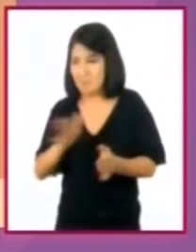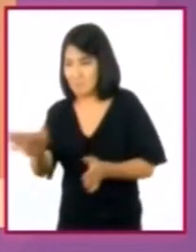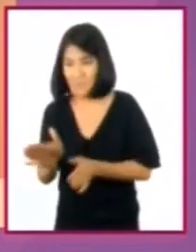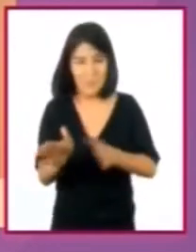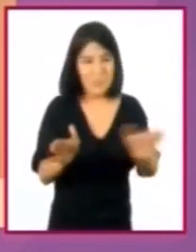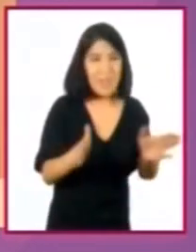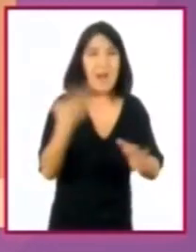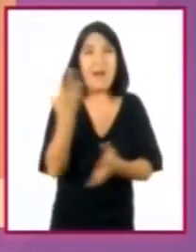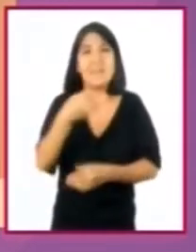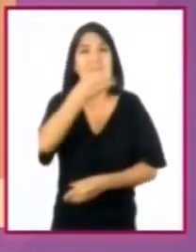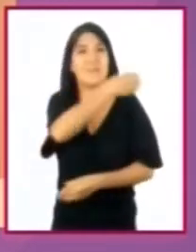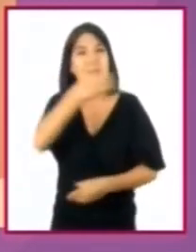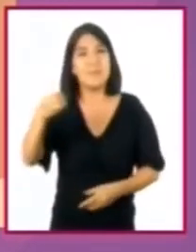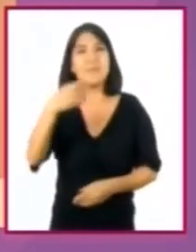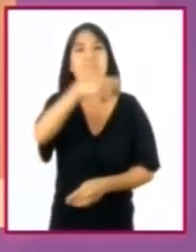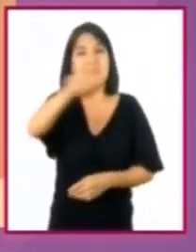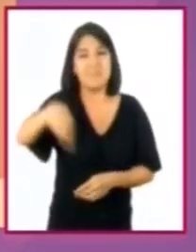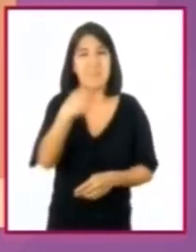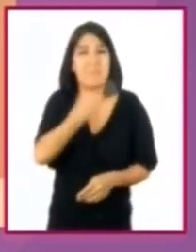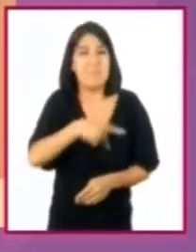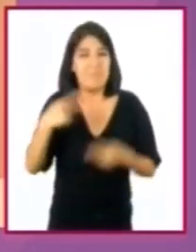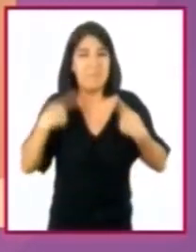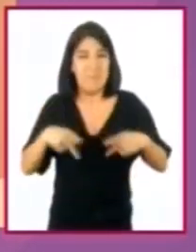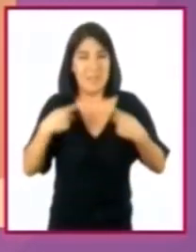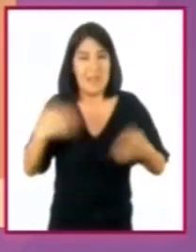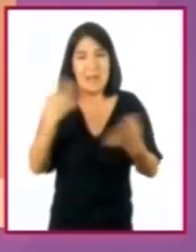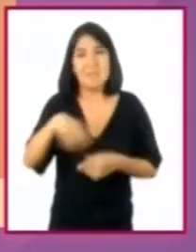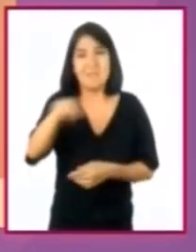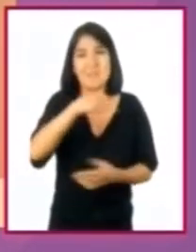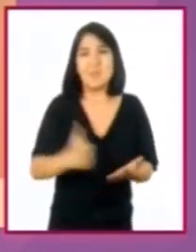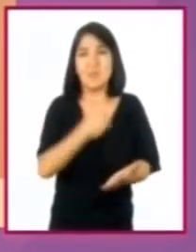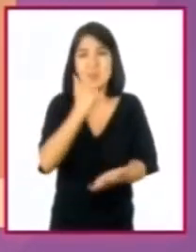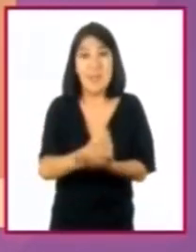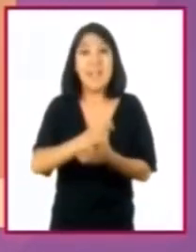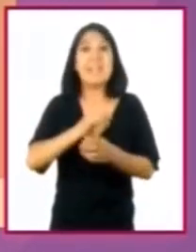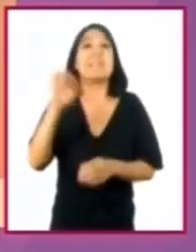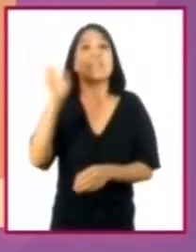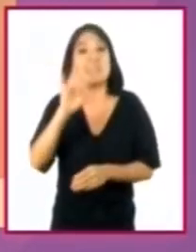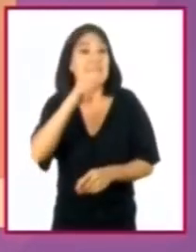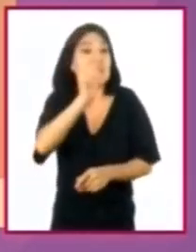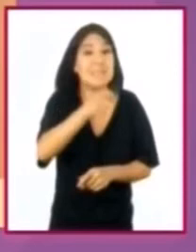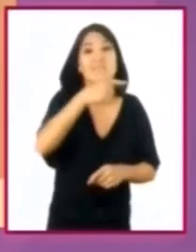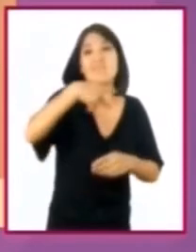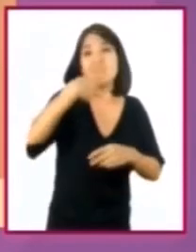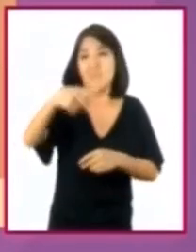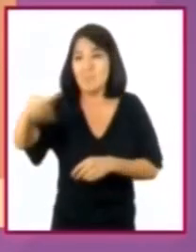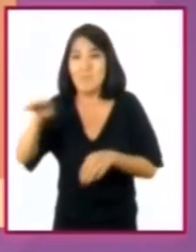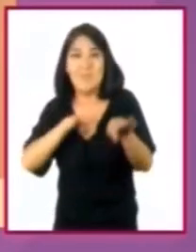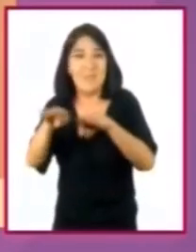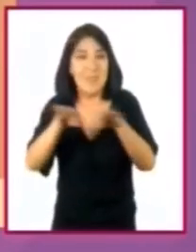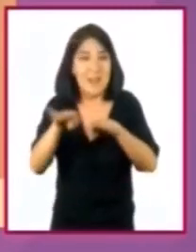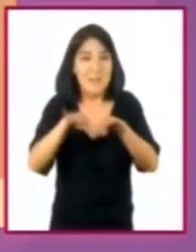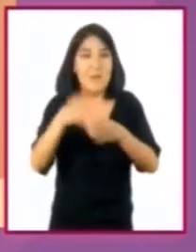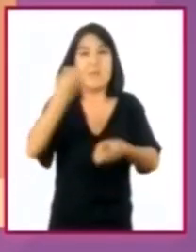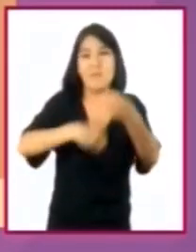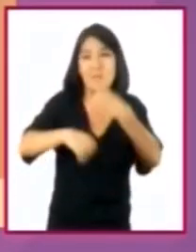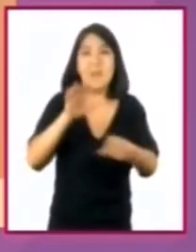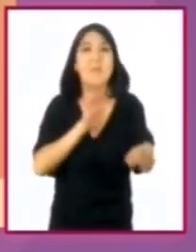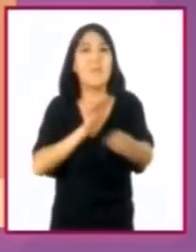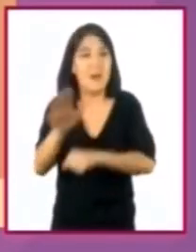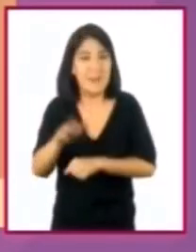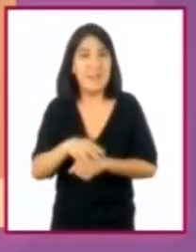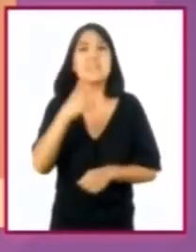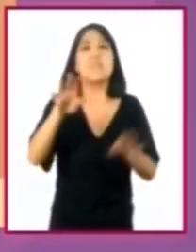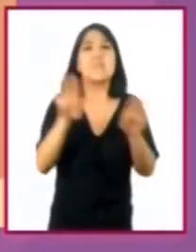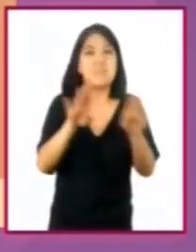dividían y organizaban las personas dentro de la ciudad, según sus actividades u oficios. Incluso podemos distinguir las